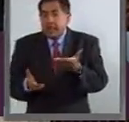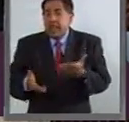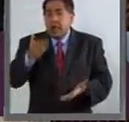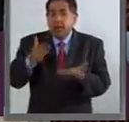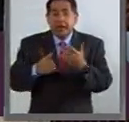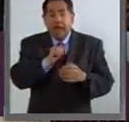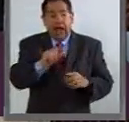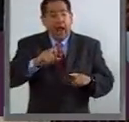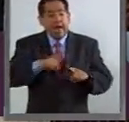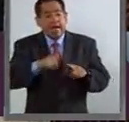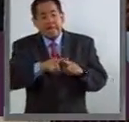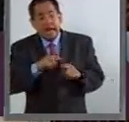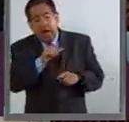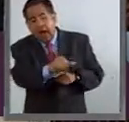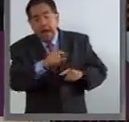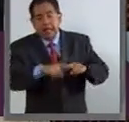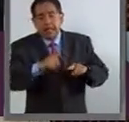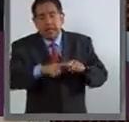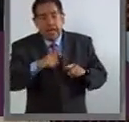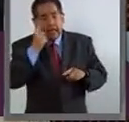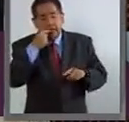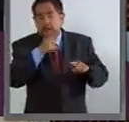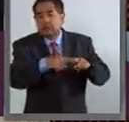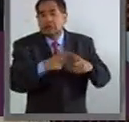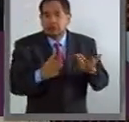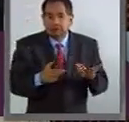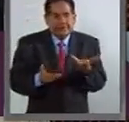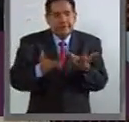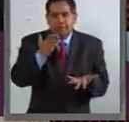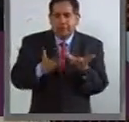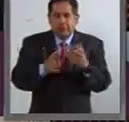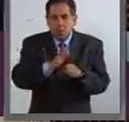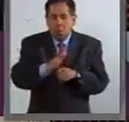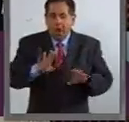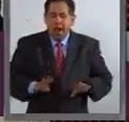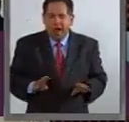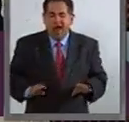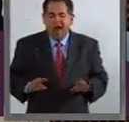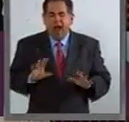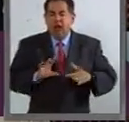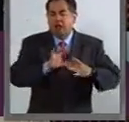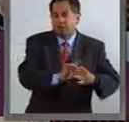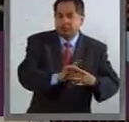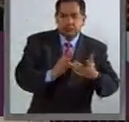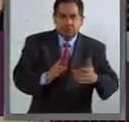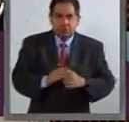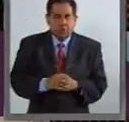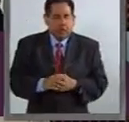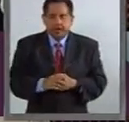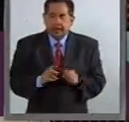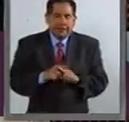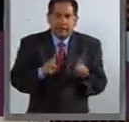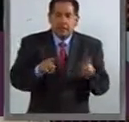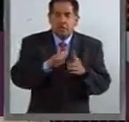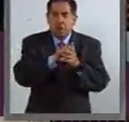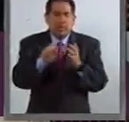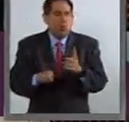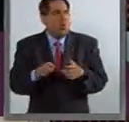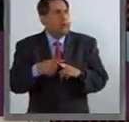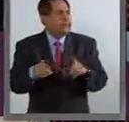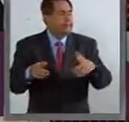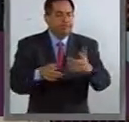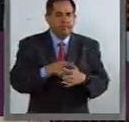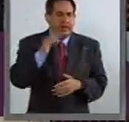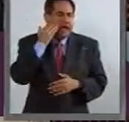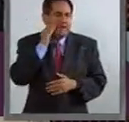quién te quieras dirigir, pues la red social que vayas a utilizar. No es lo mismo que estés